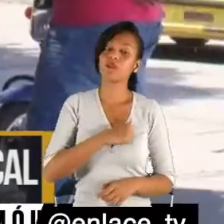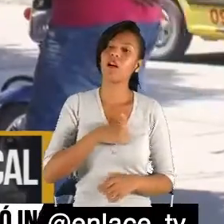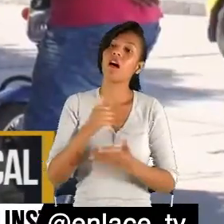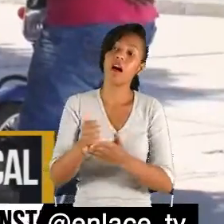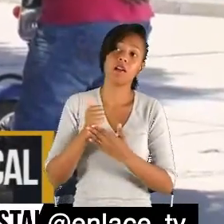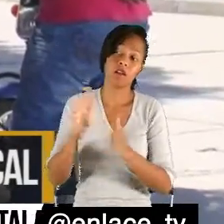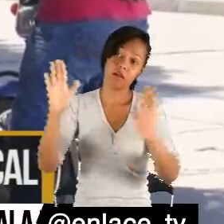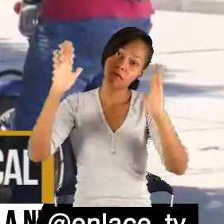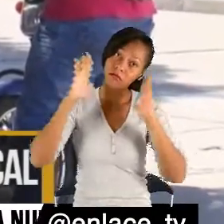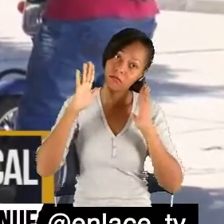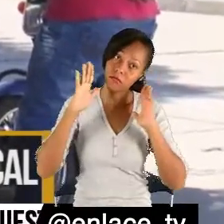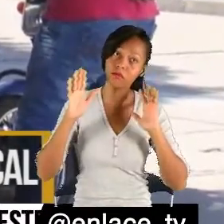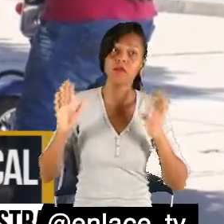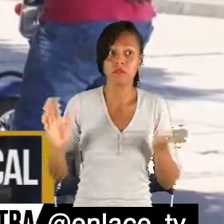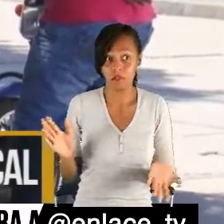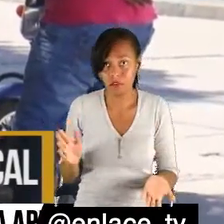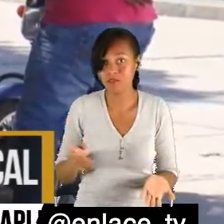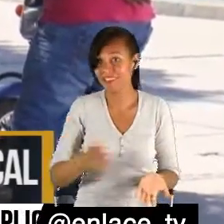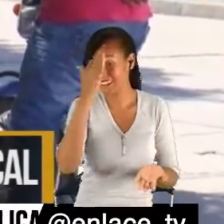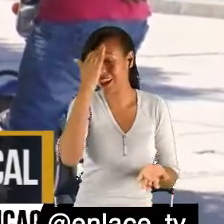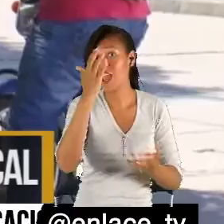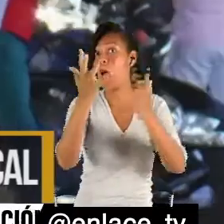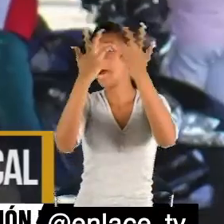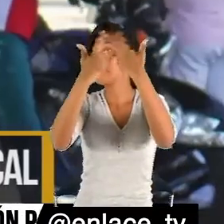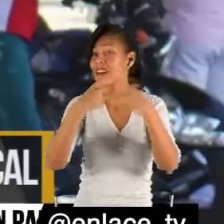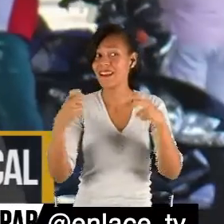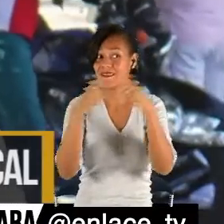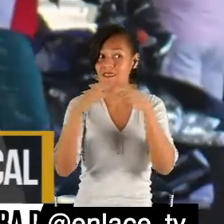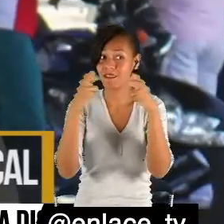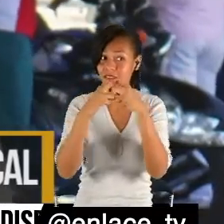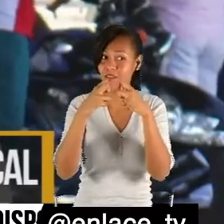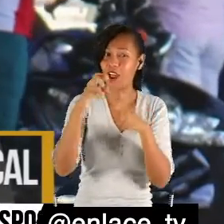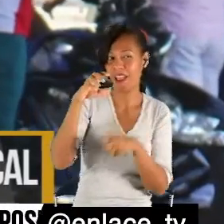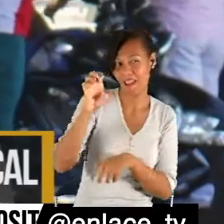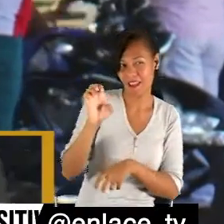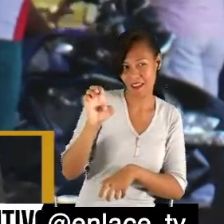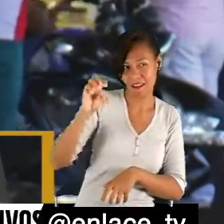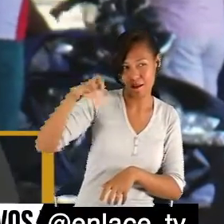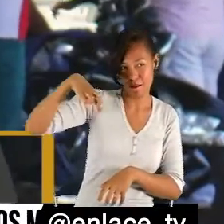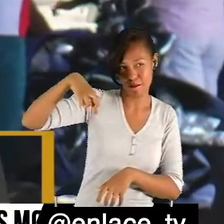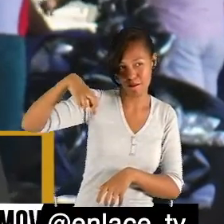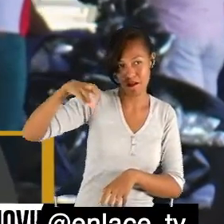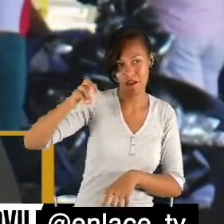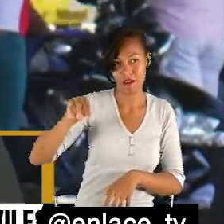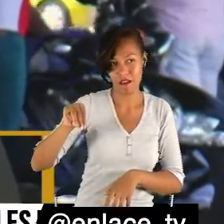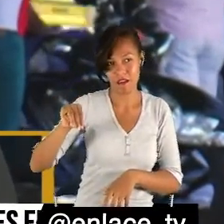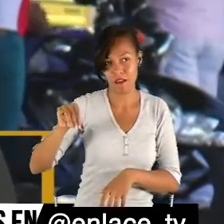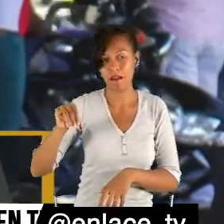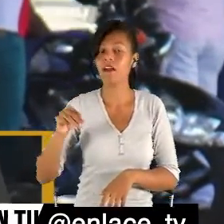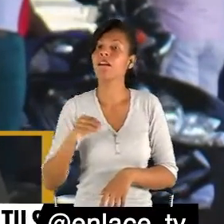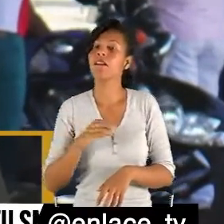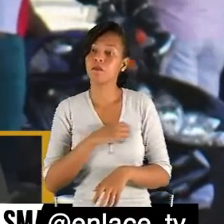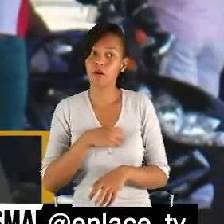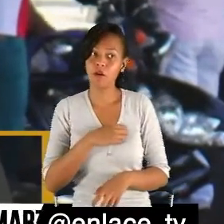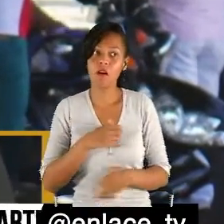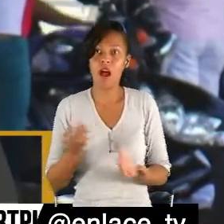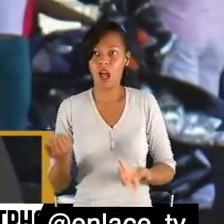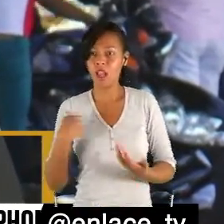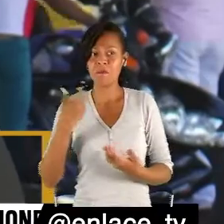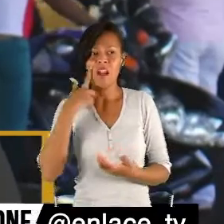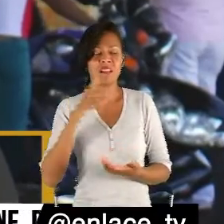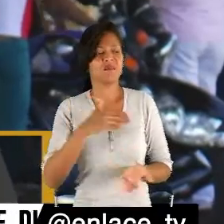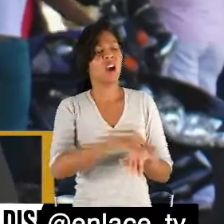haciendo el acercamiento con esta empresa que es la electrificadora de santander fm porque porque estamos viendo que los barranqueños seguimos siendo desplazados en barrancabermeja en el